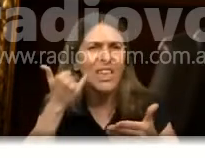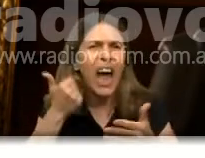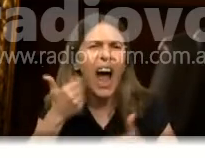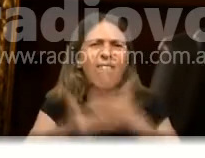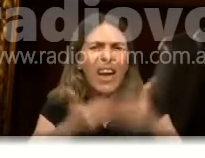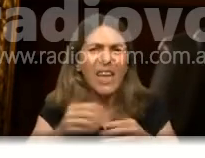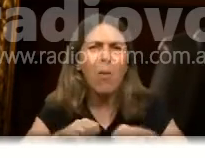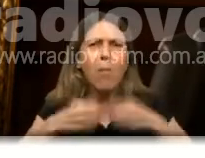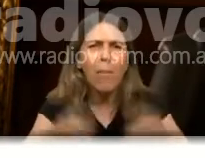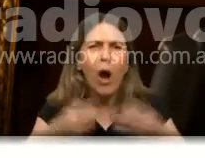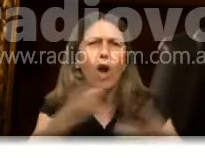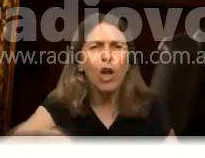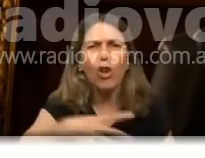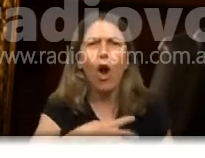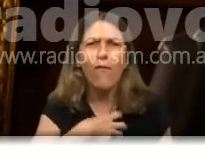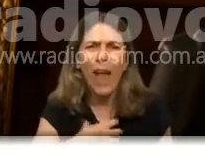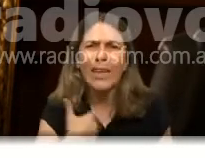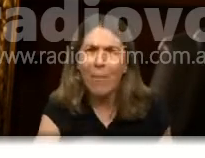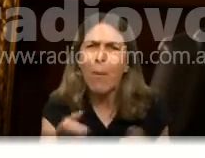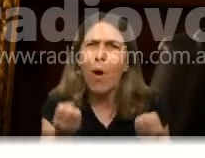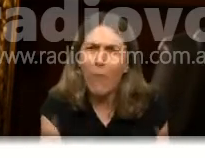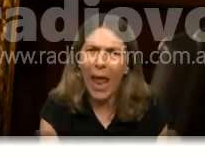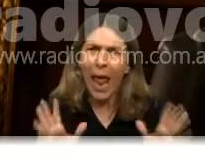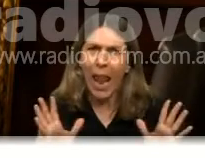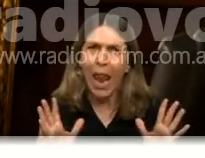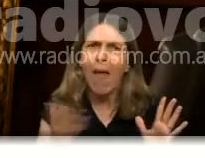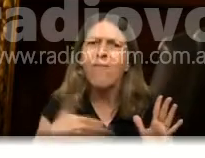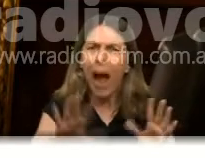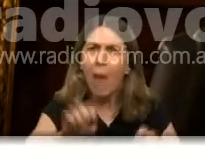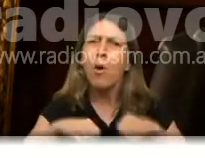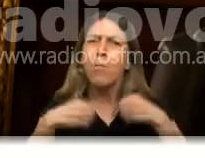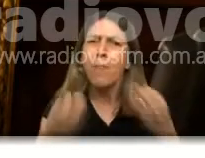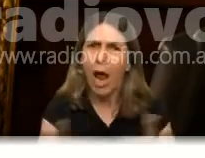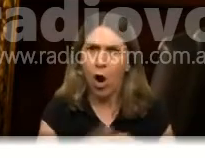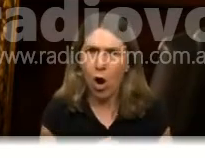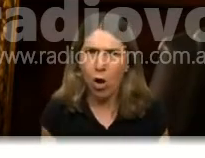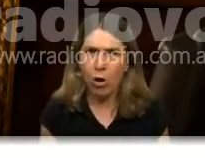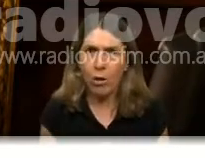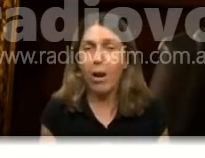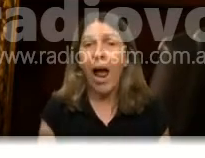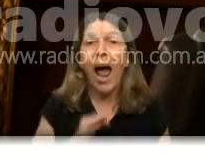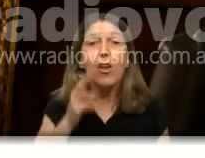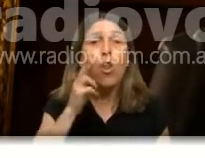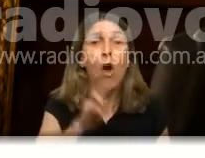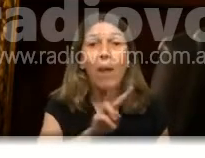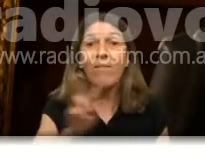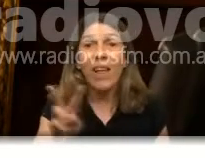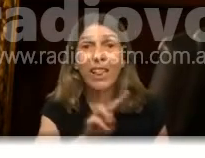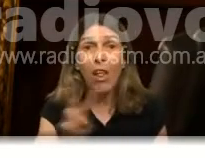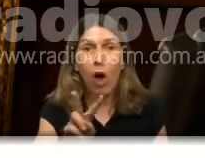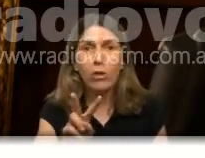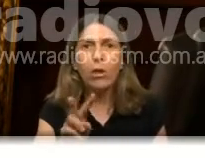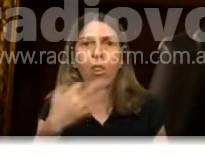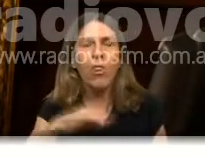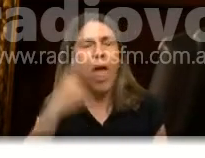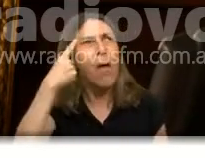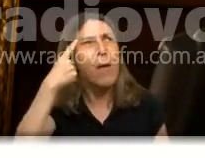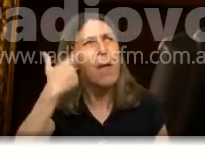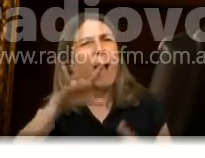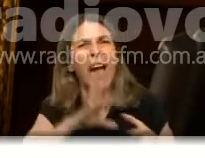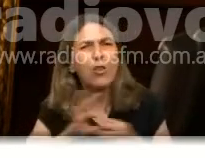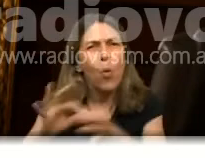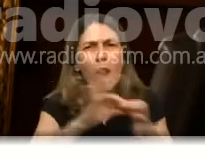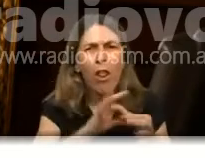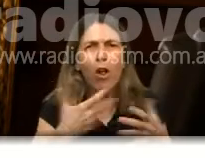tengamos confianza vamos bien vamos a estar mejor el 2022 nos tiene que encontrar más unidos y